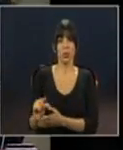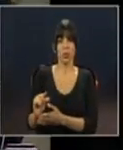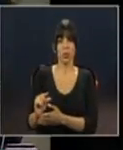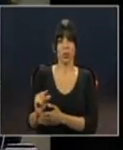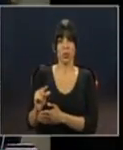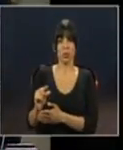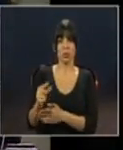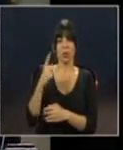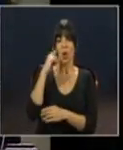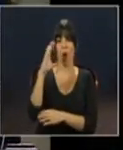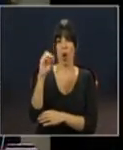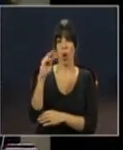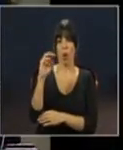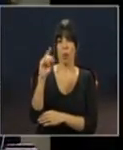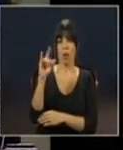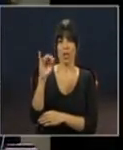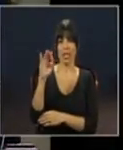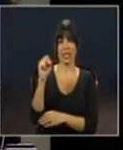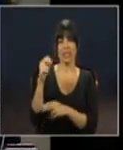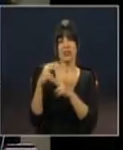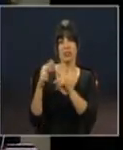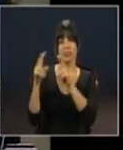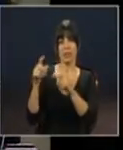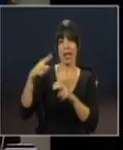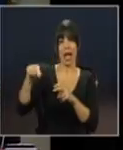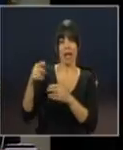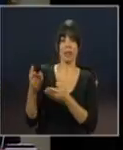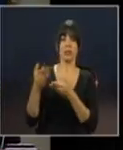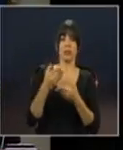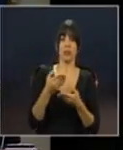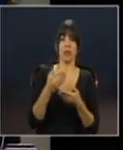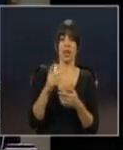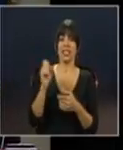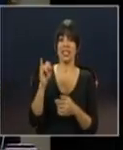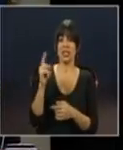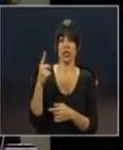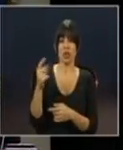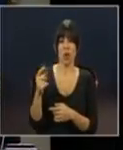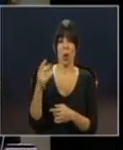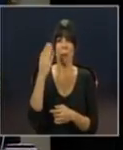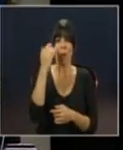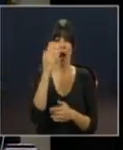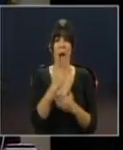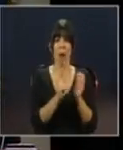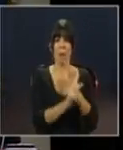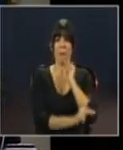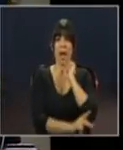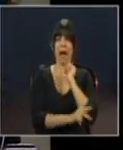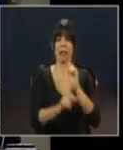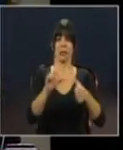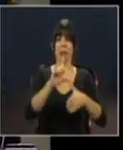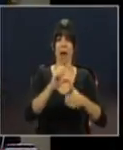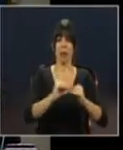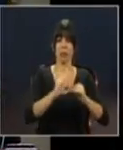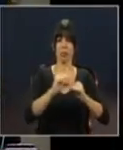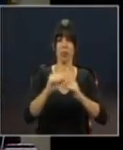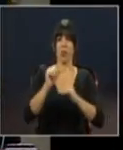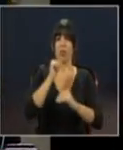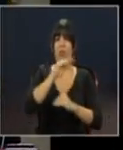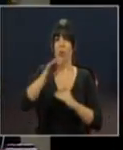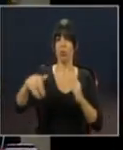llamadas commodities. Si así fuera, ¿por qué solo crecen unos pocos países en América Latina y no todos